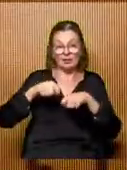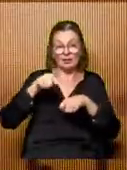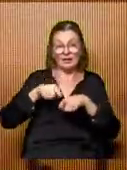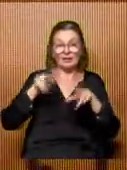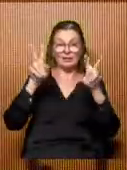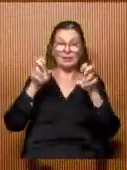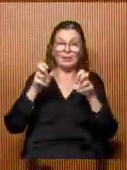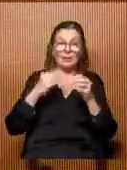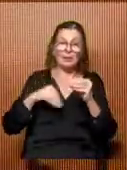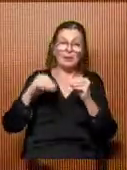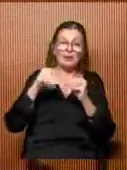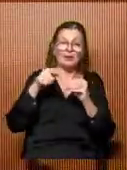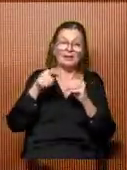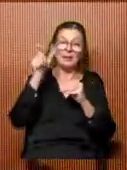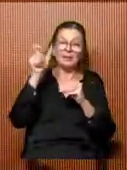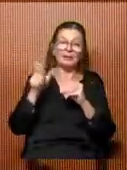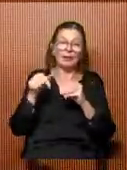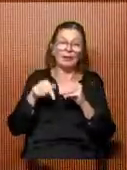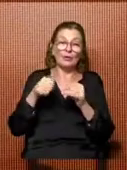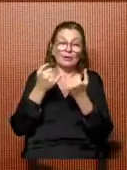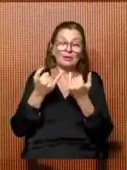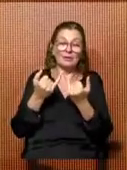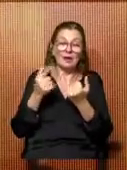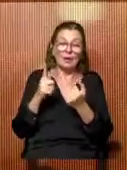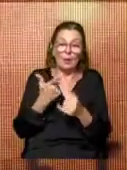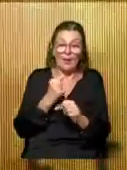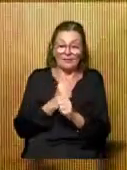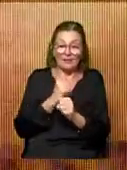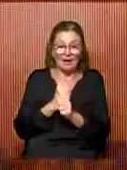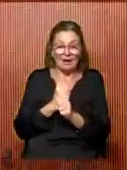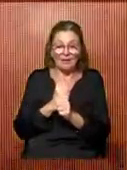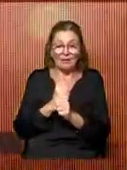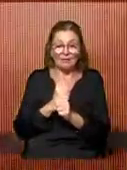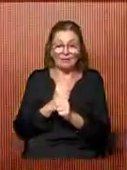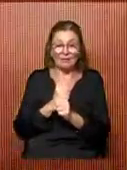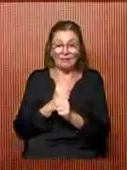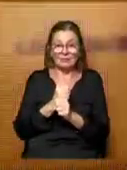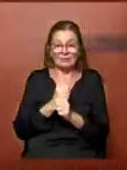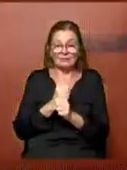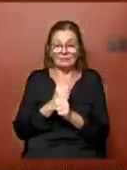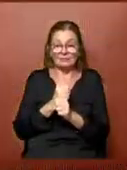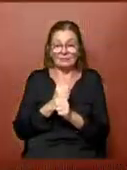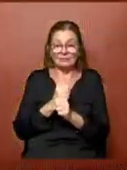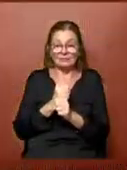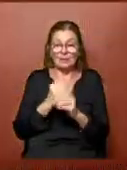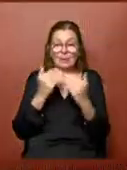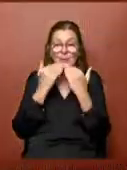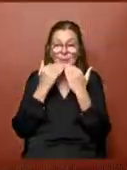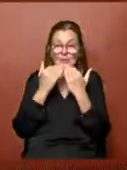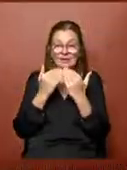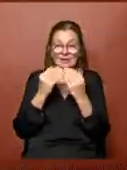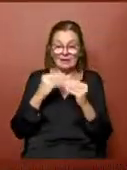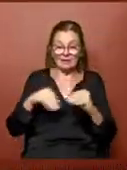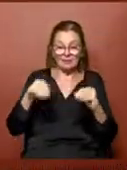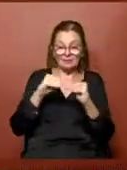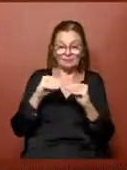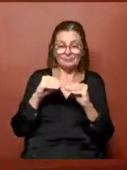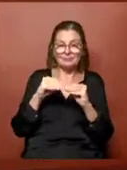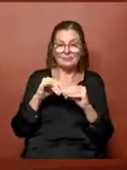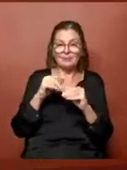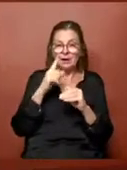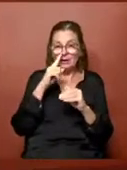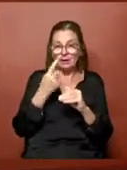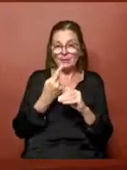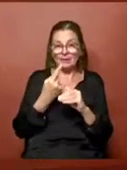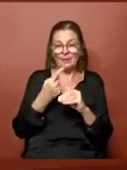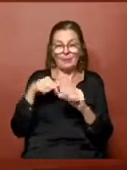porque además esas personas hoy en día se están quedando sin trabajo, además de toda esta precarización. Ana Castelucho, muchísimas gracias por este pantallazo rápido para